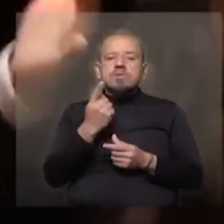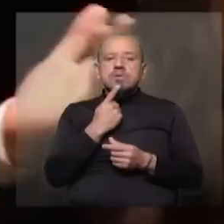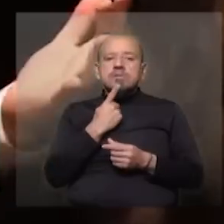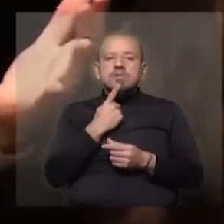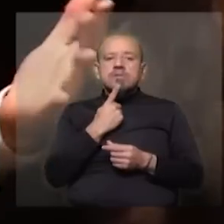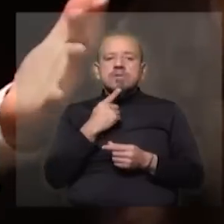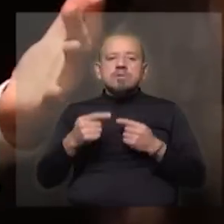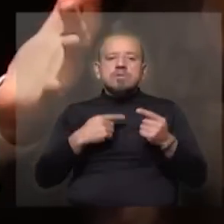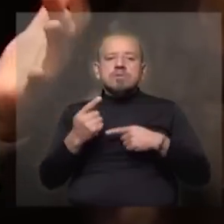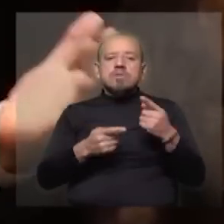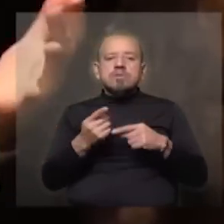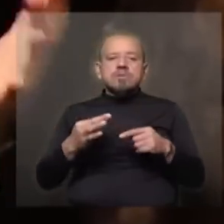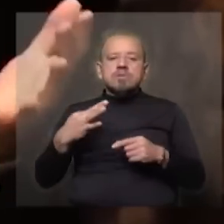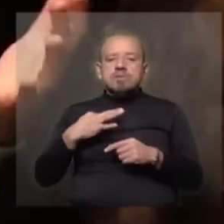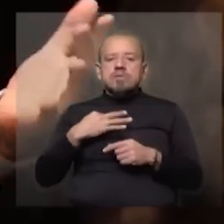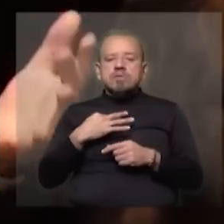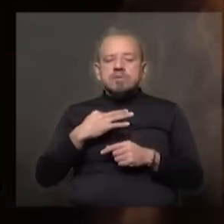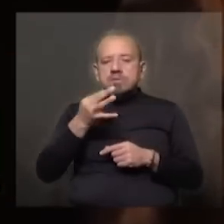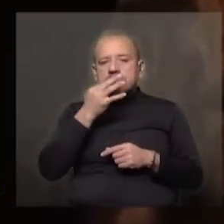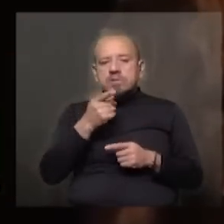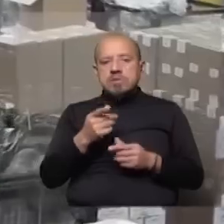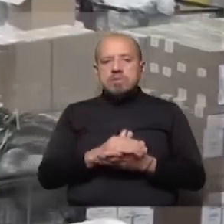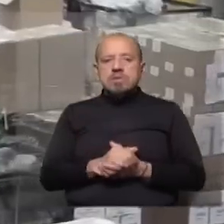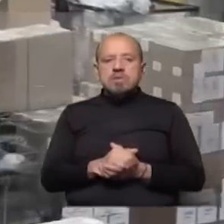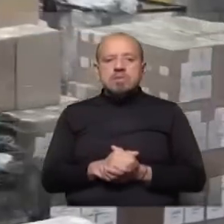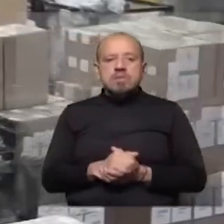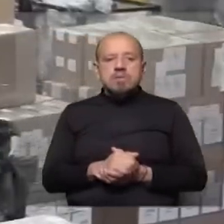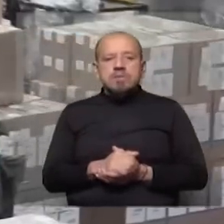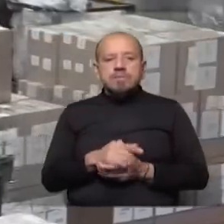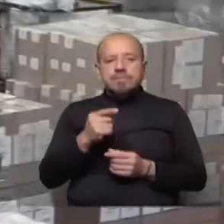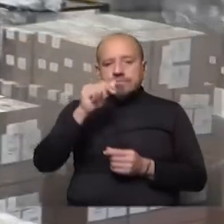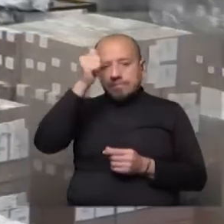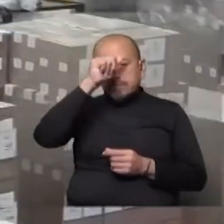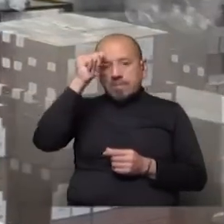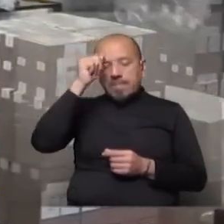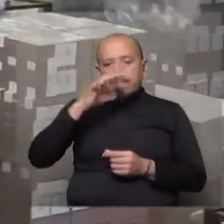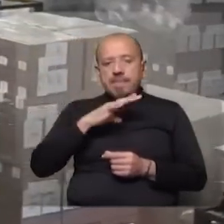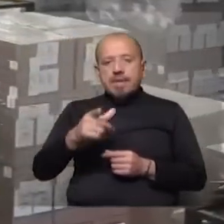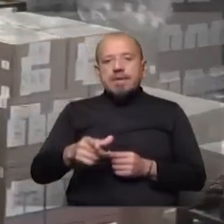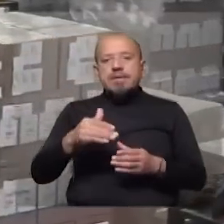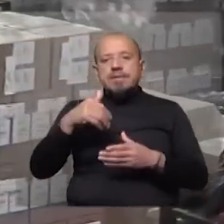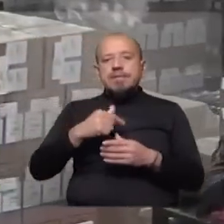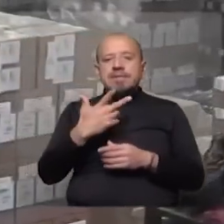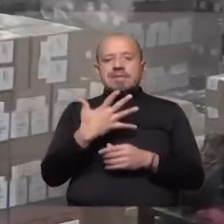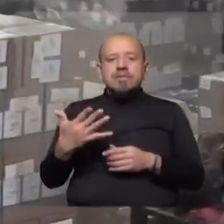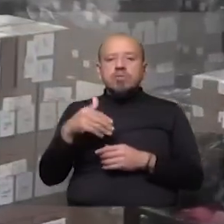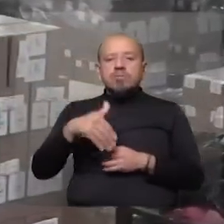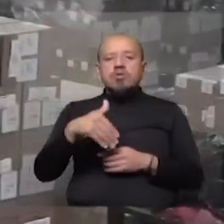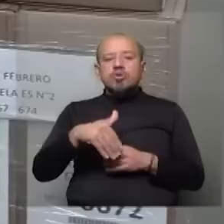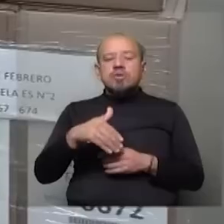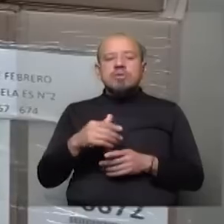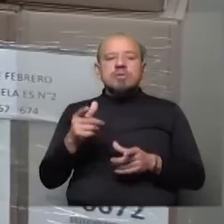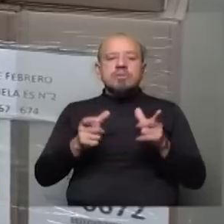a seguir arruinados la vida afirmó el candidato libertario este domingo están llamados a las urnas 35 millones de